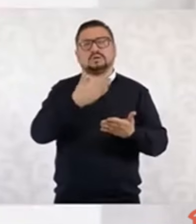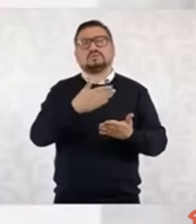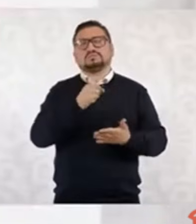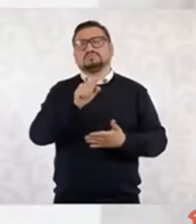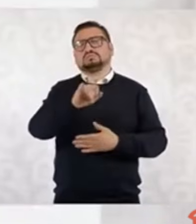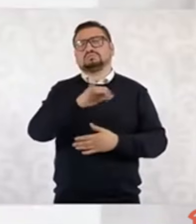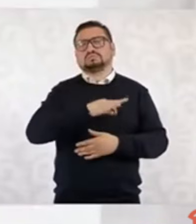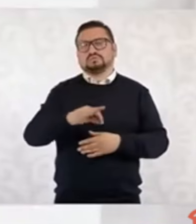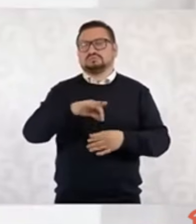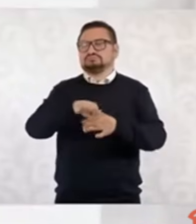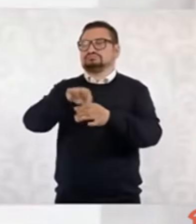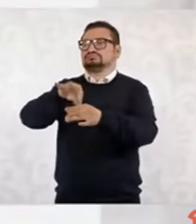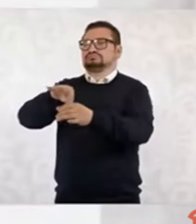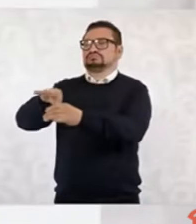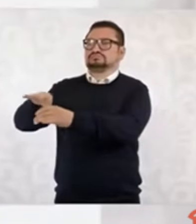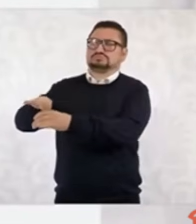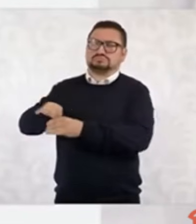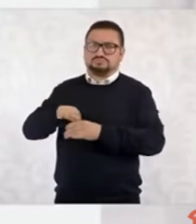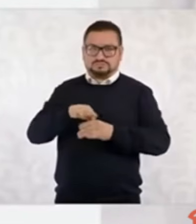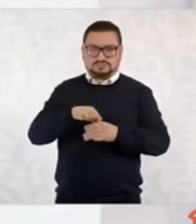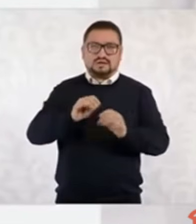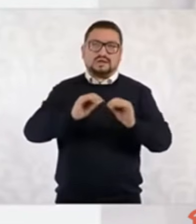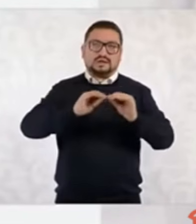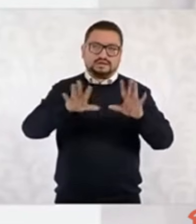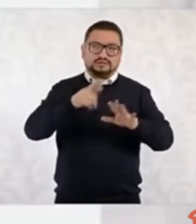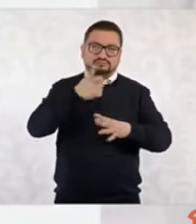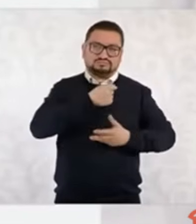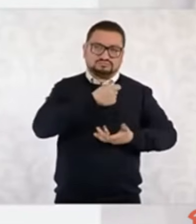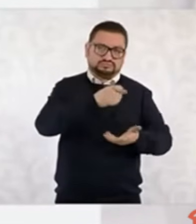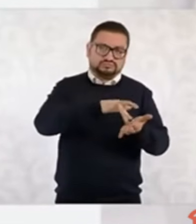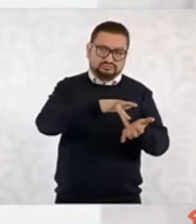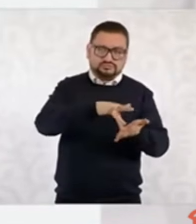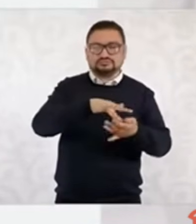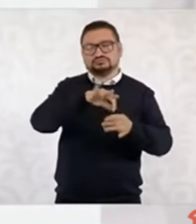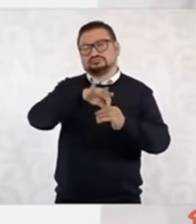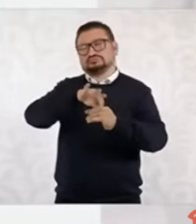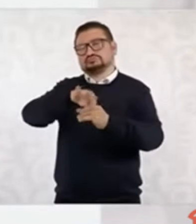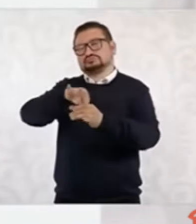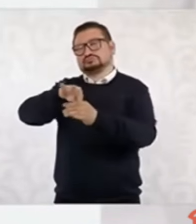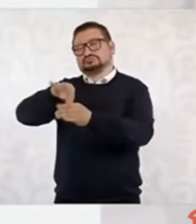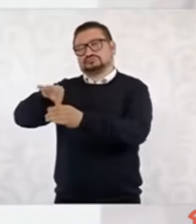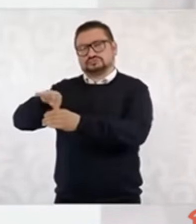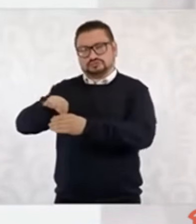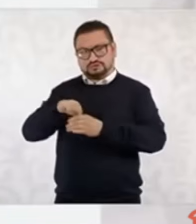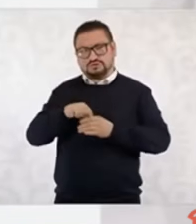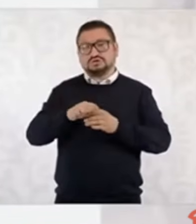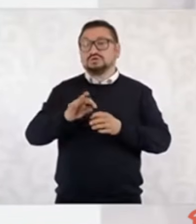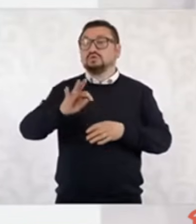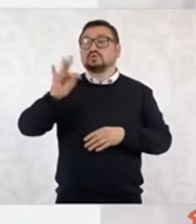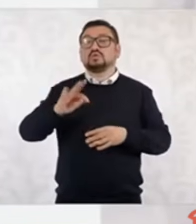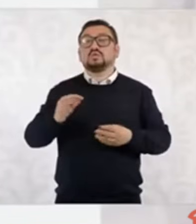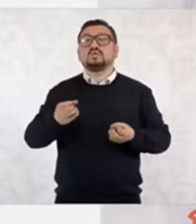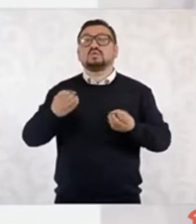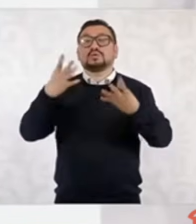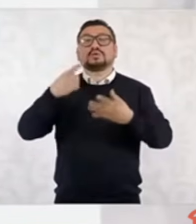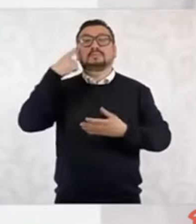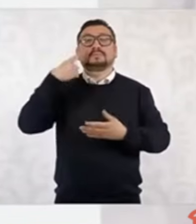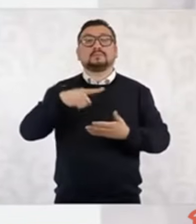hace la votación, hay que destinar recursos para esa votación y tienen que tener un porcentaje de la